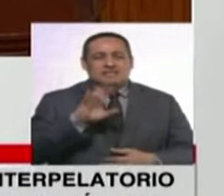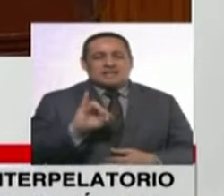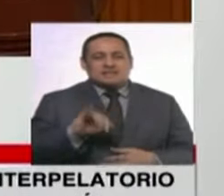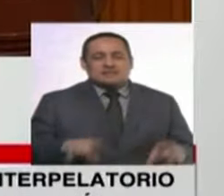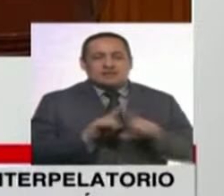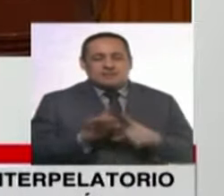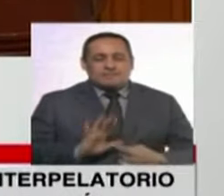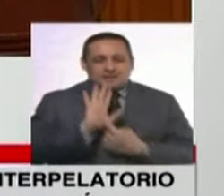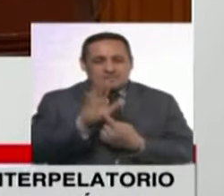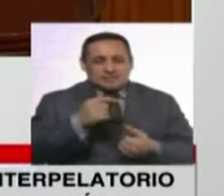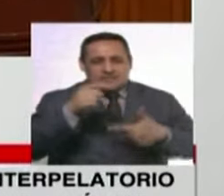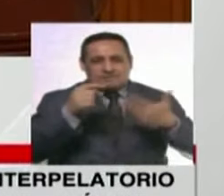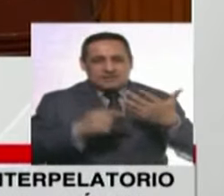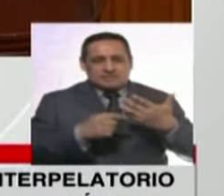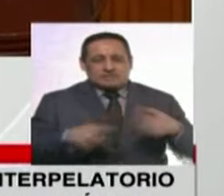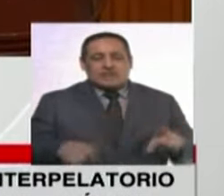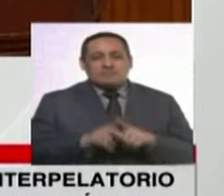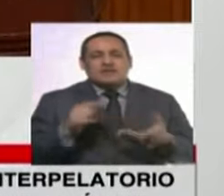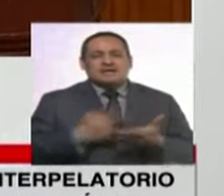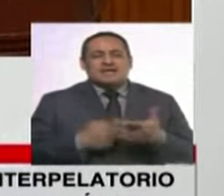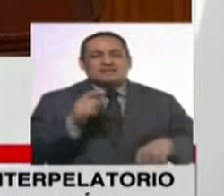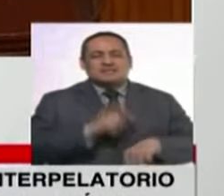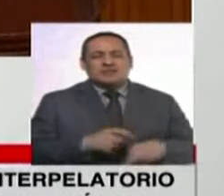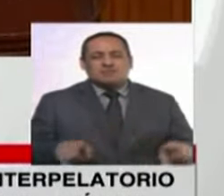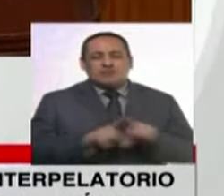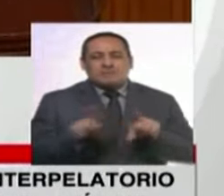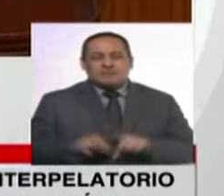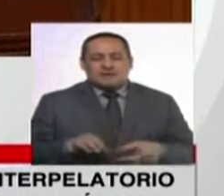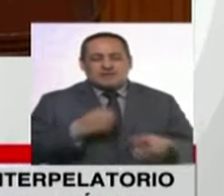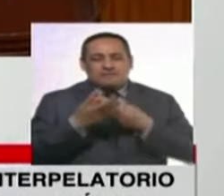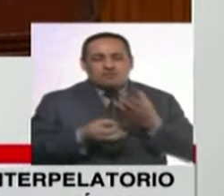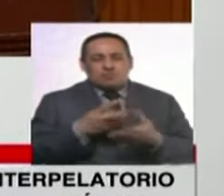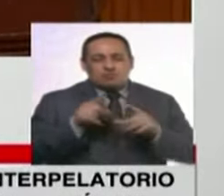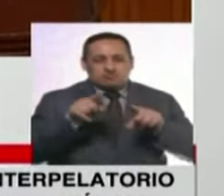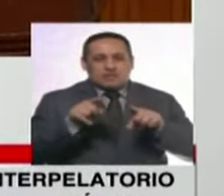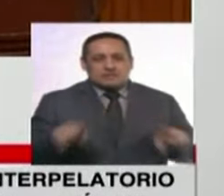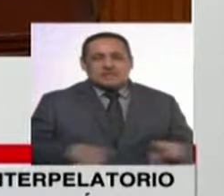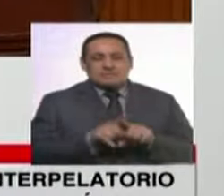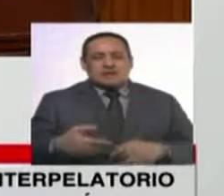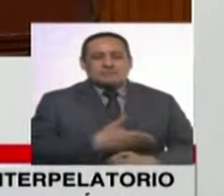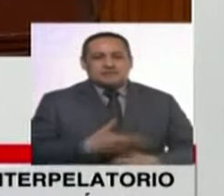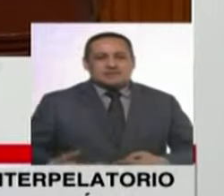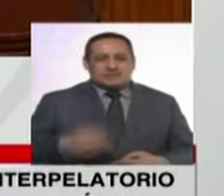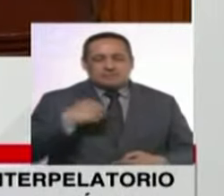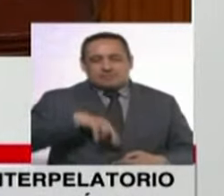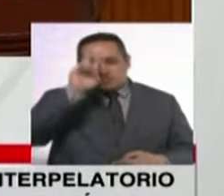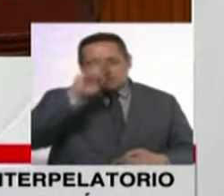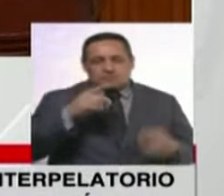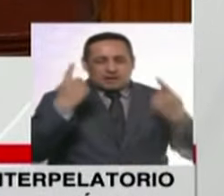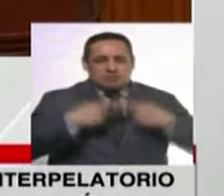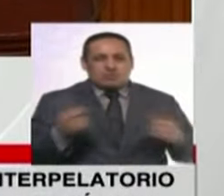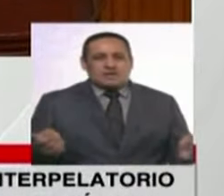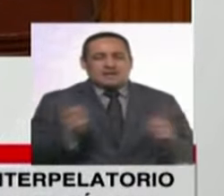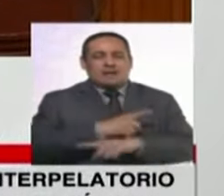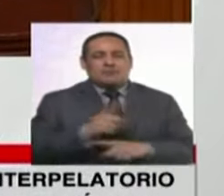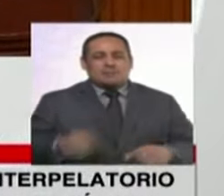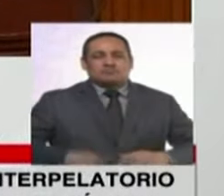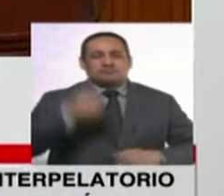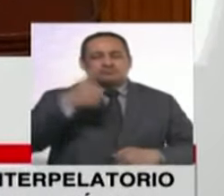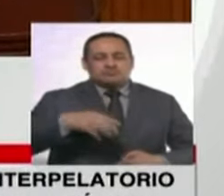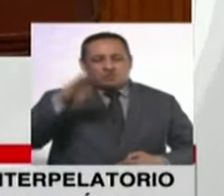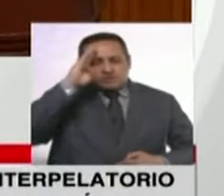presente las cantidades En qué fecha y circunstancias comunicó usted al presidente de la república su iniciativa de cambiar al